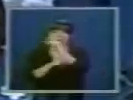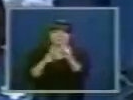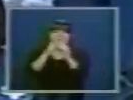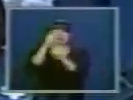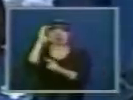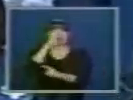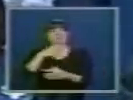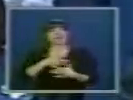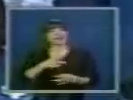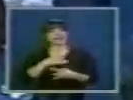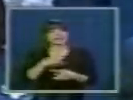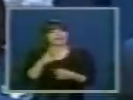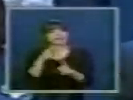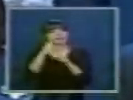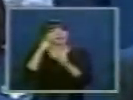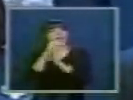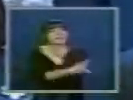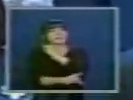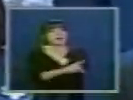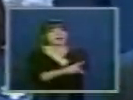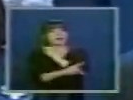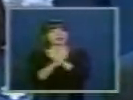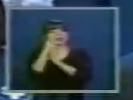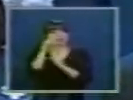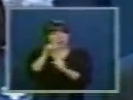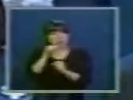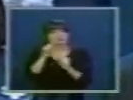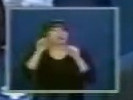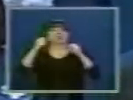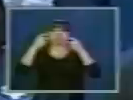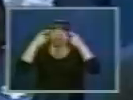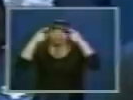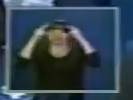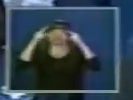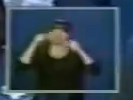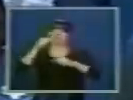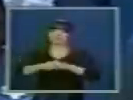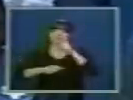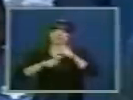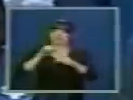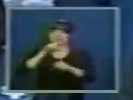intereses superiores de la patria, podremos superar esta encrucijada.